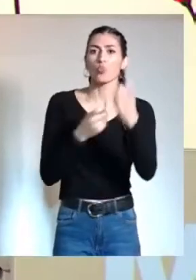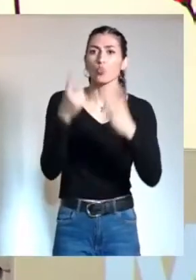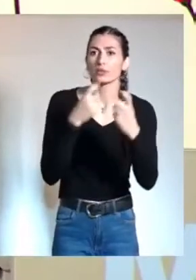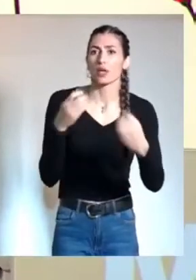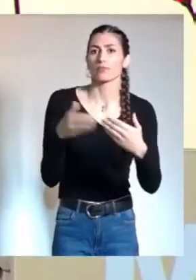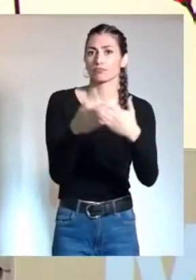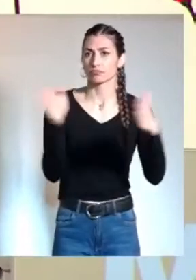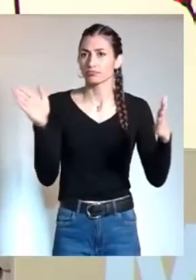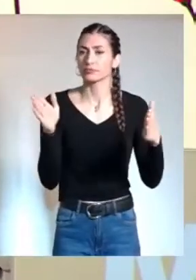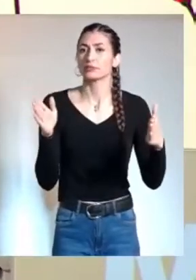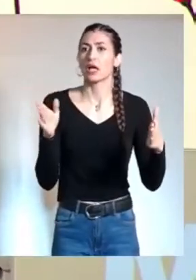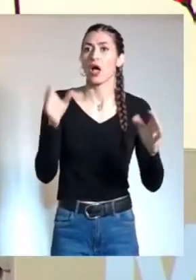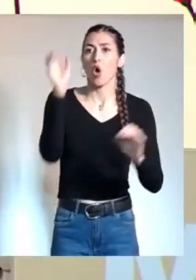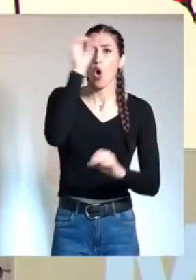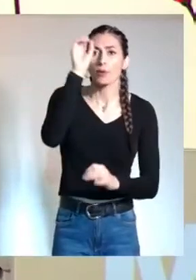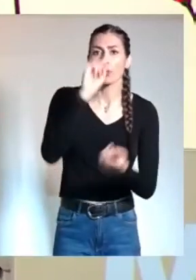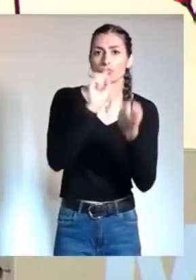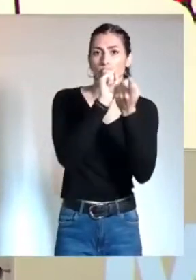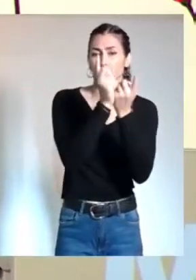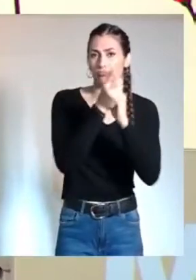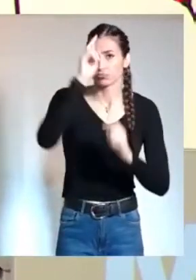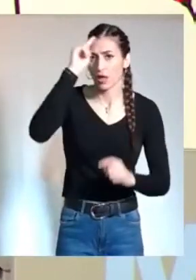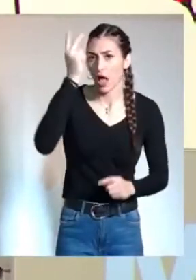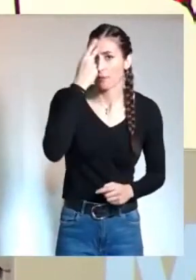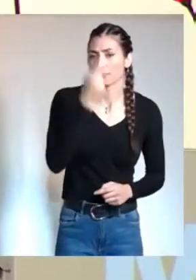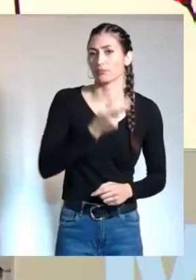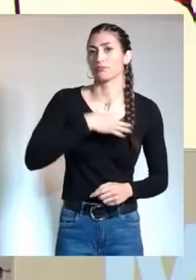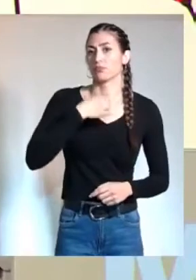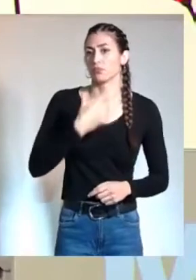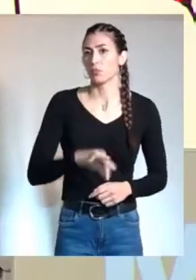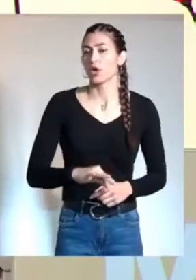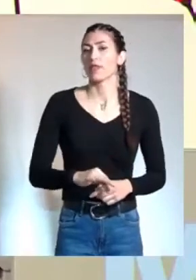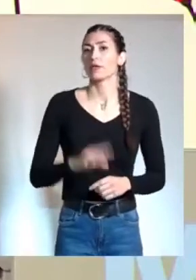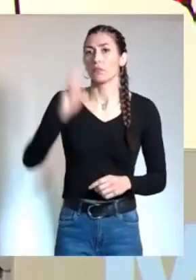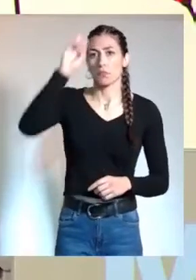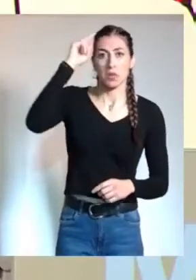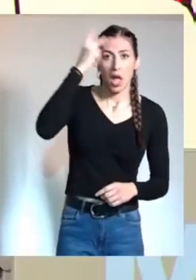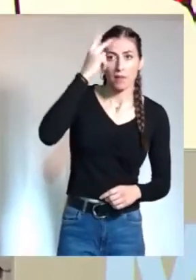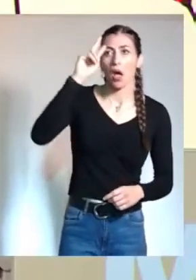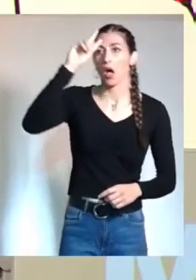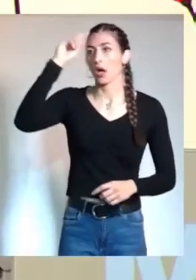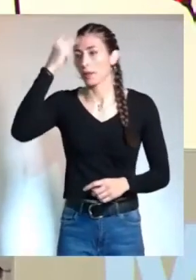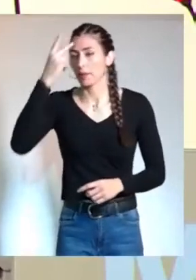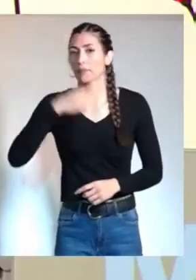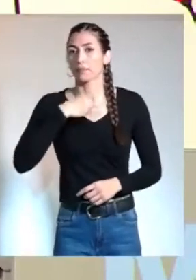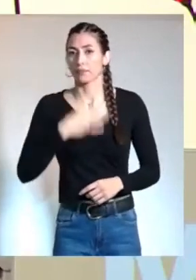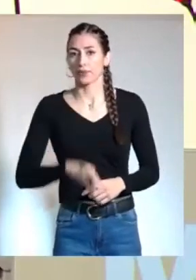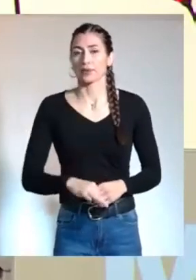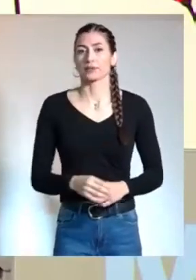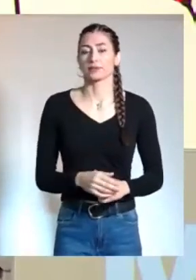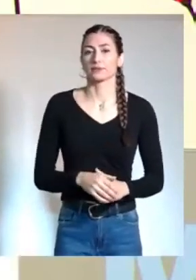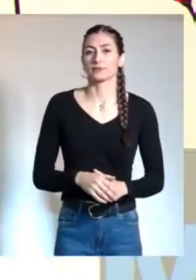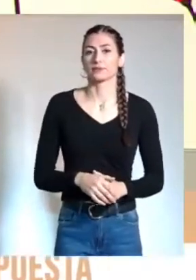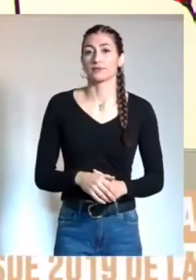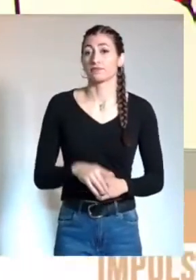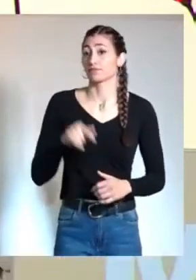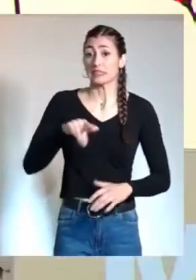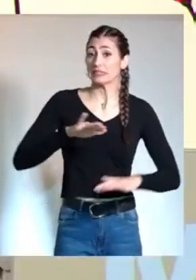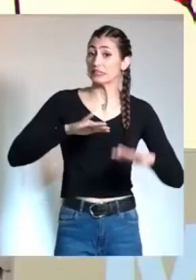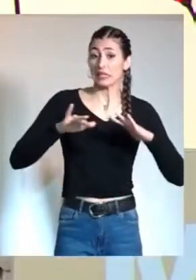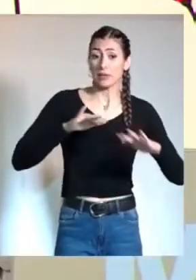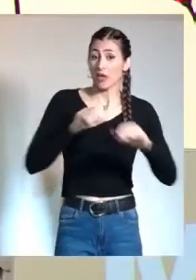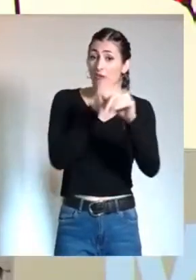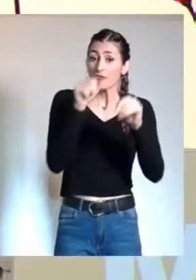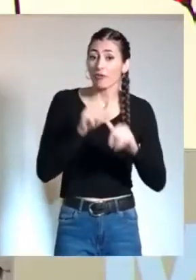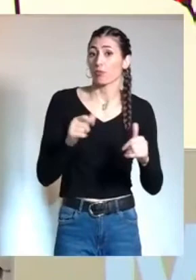puede cambiar de opinión, que cuando vaya cambiando de opinión se podrá volver a cambiar, que no es un es la dinámica